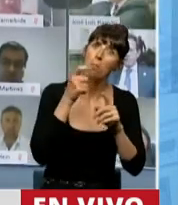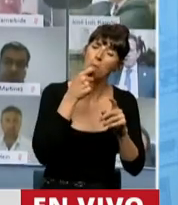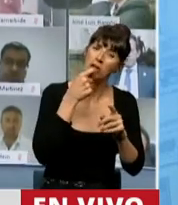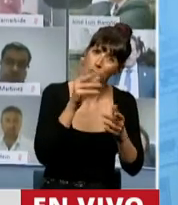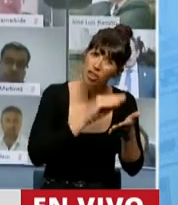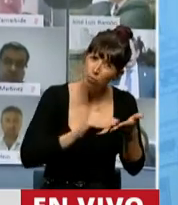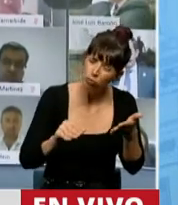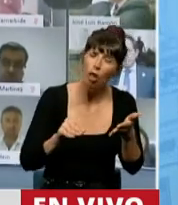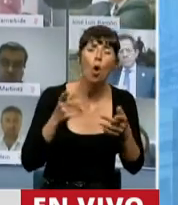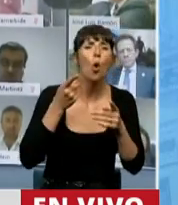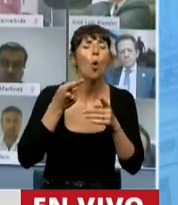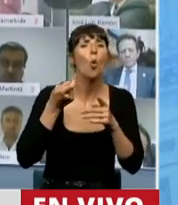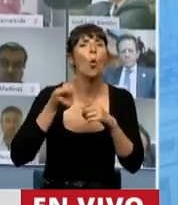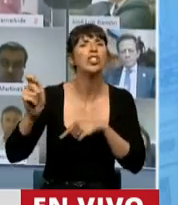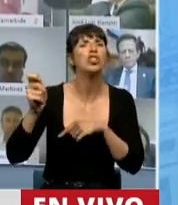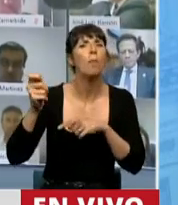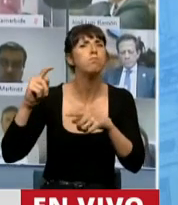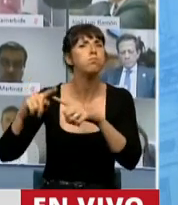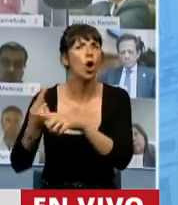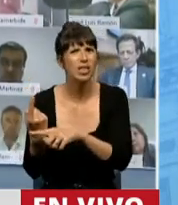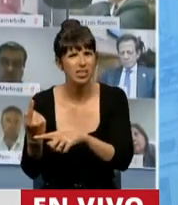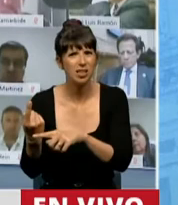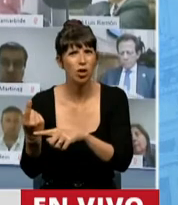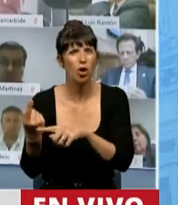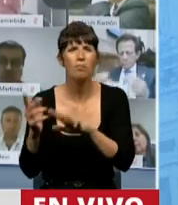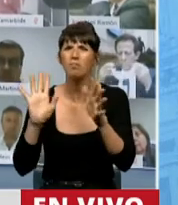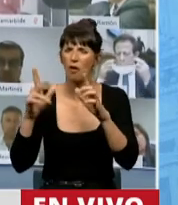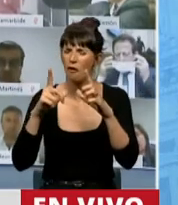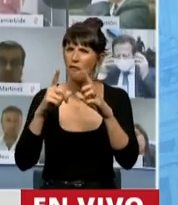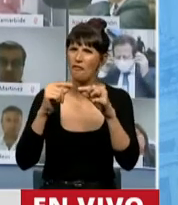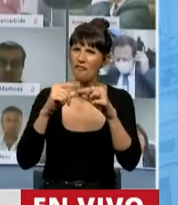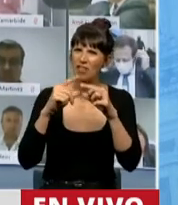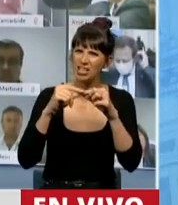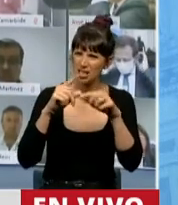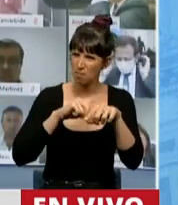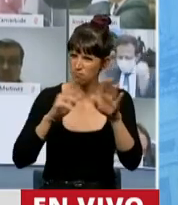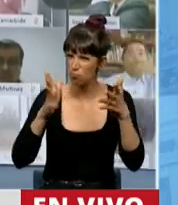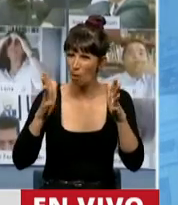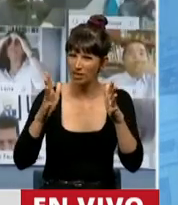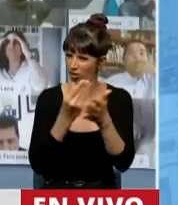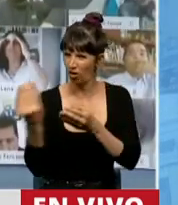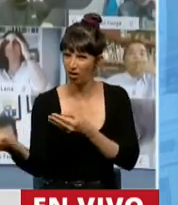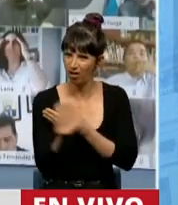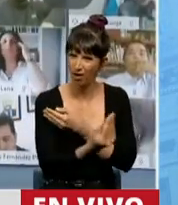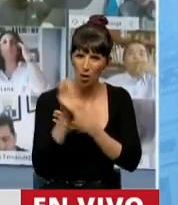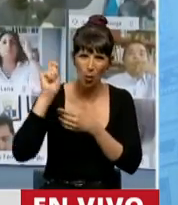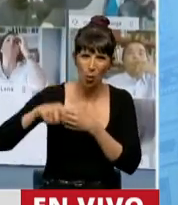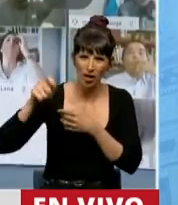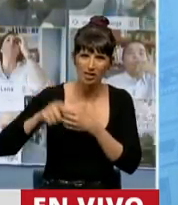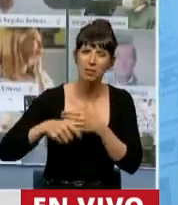lejos, el juicio político que le solicitara más o menos para la misma fecha de los traslados el bloque de un